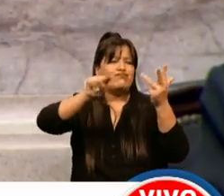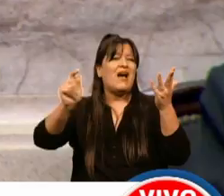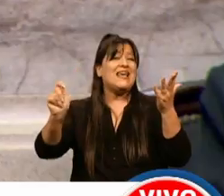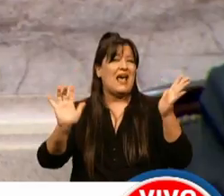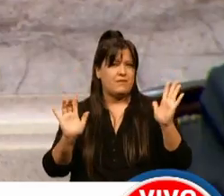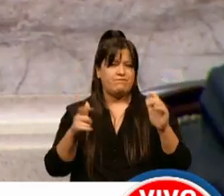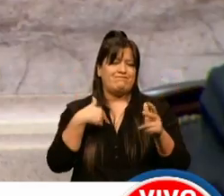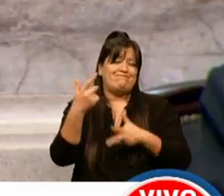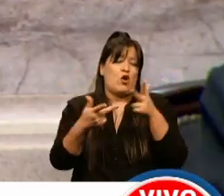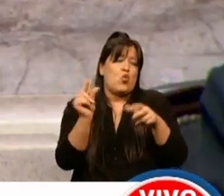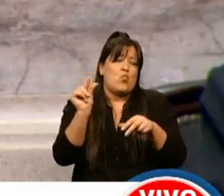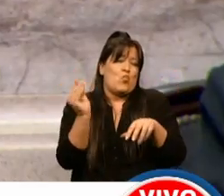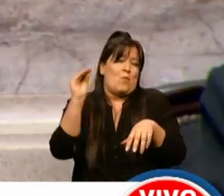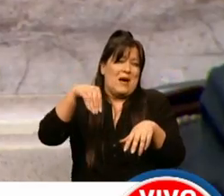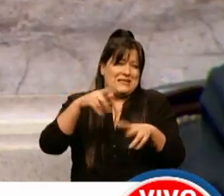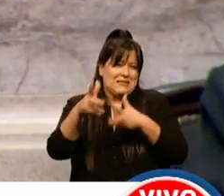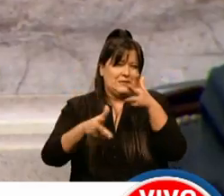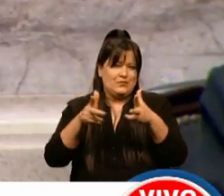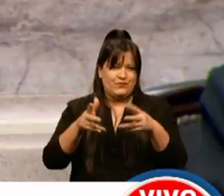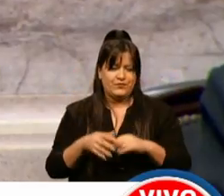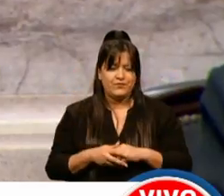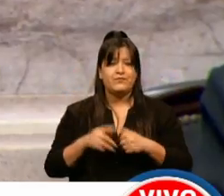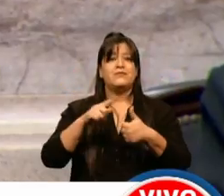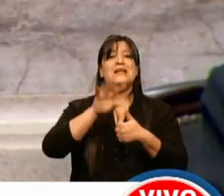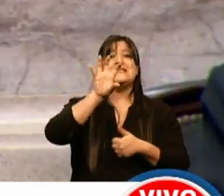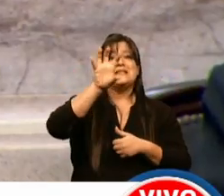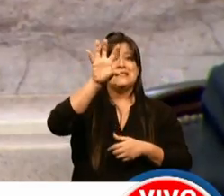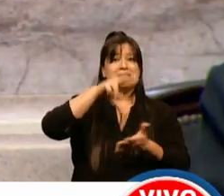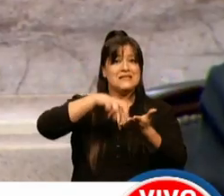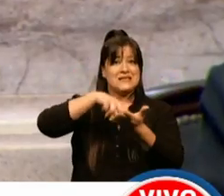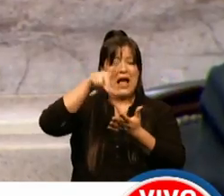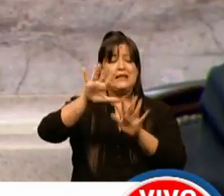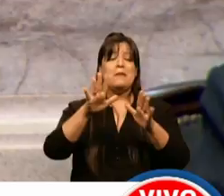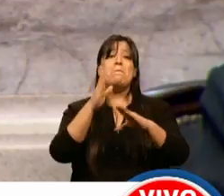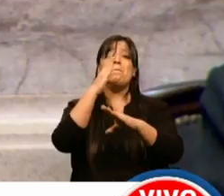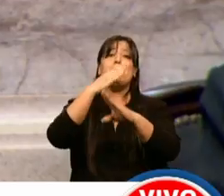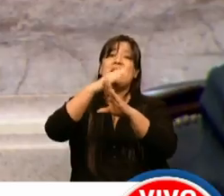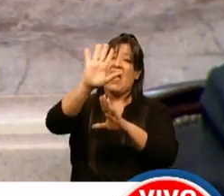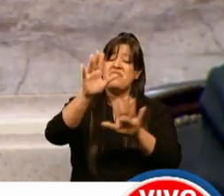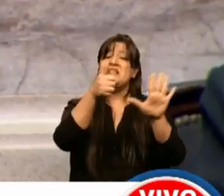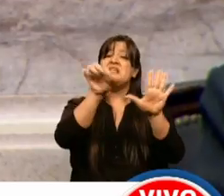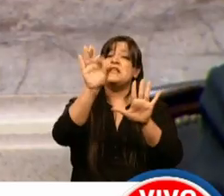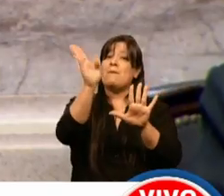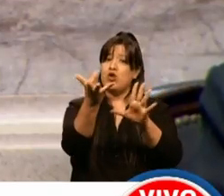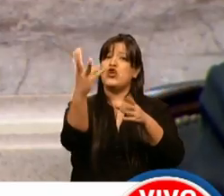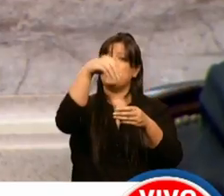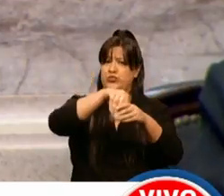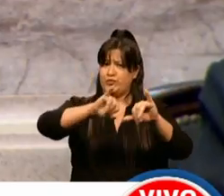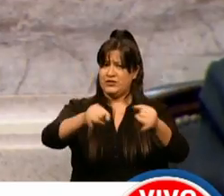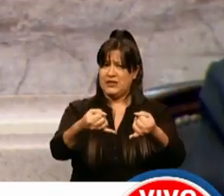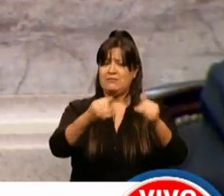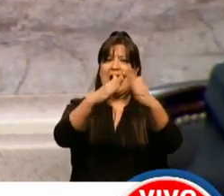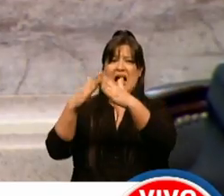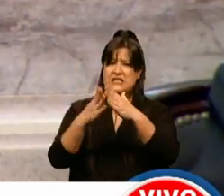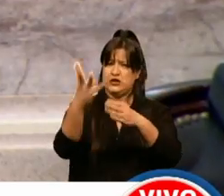tomarme unos segundos más en salta a entrar prácticamente la mitad de la provincia el 60% de los